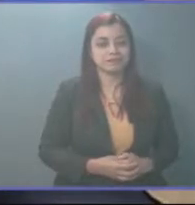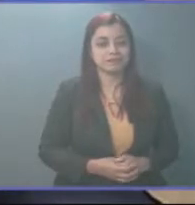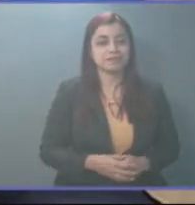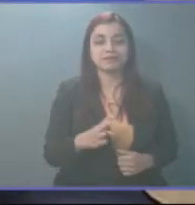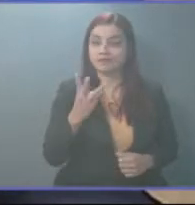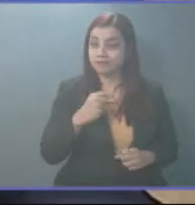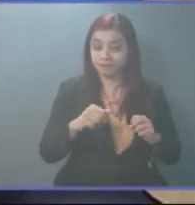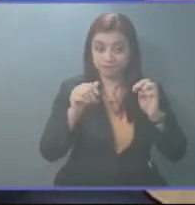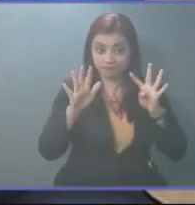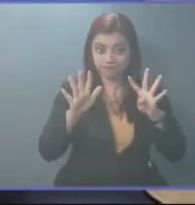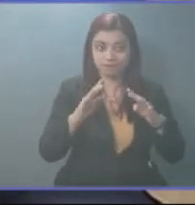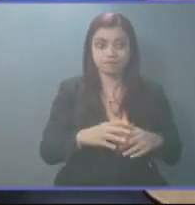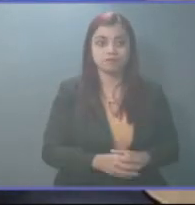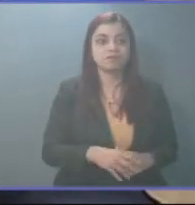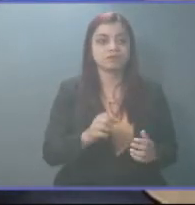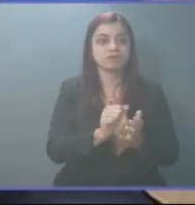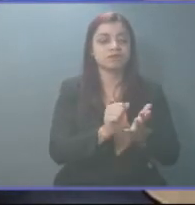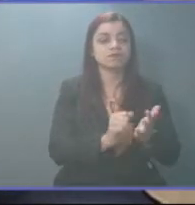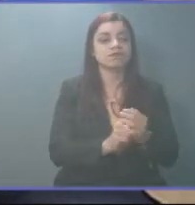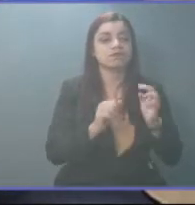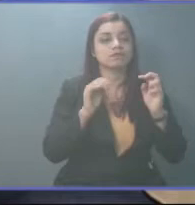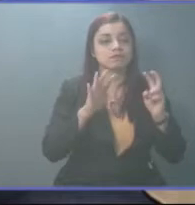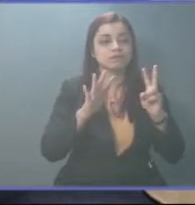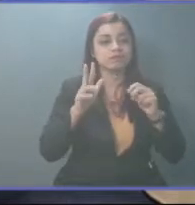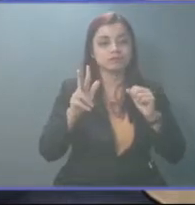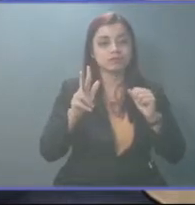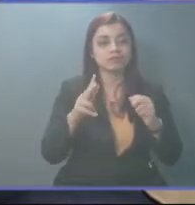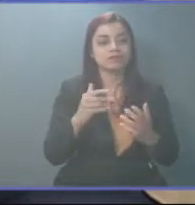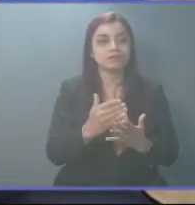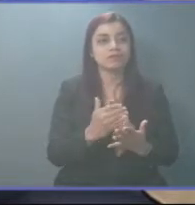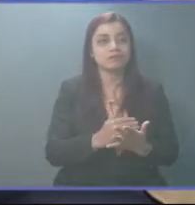9. Artículo 63,